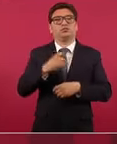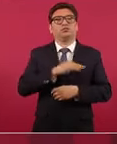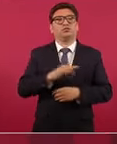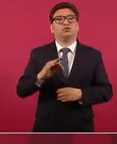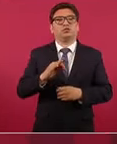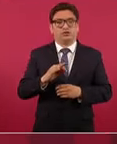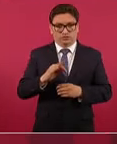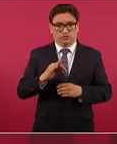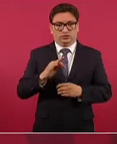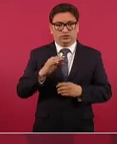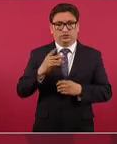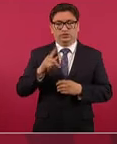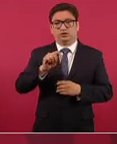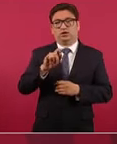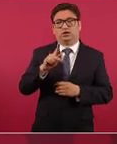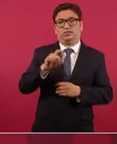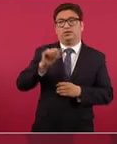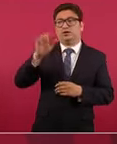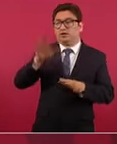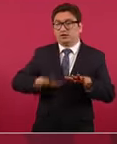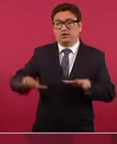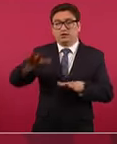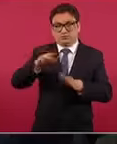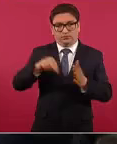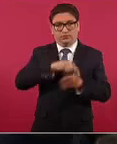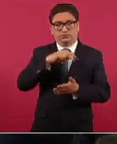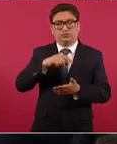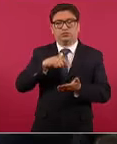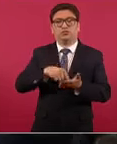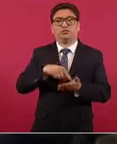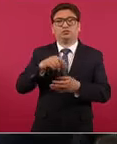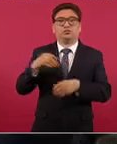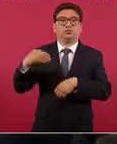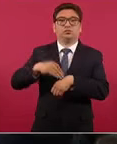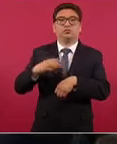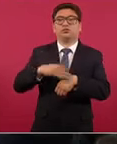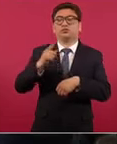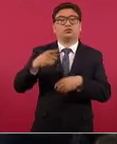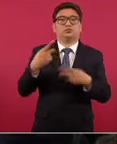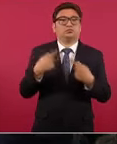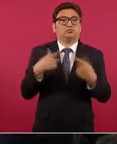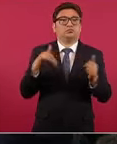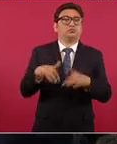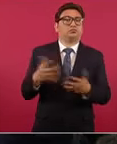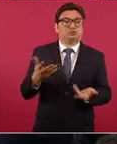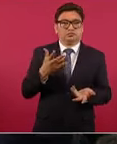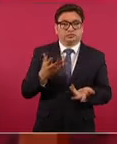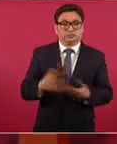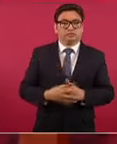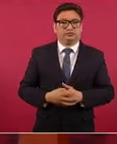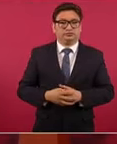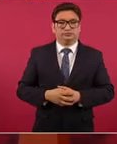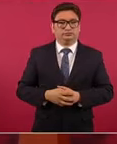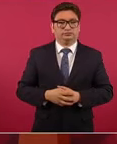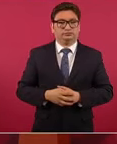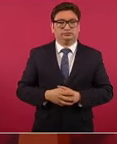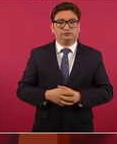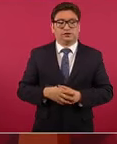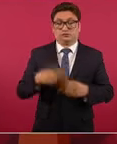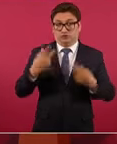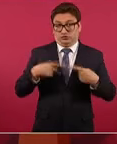tlapa porque no iban a ir los